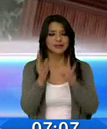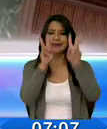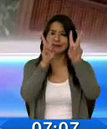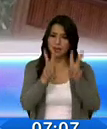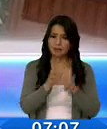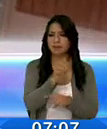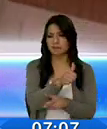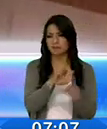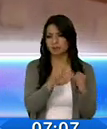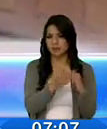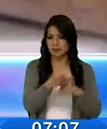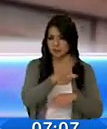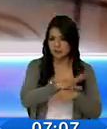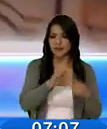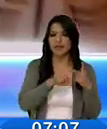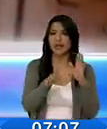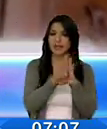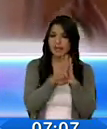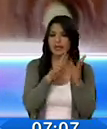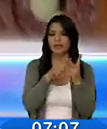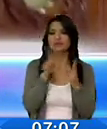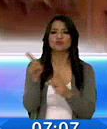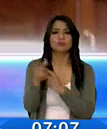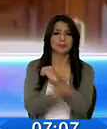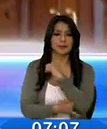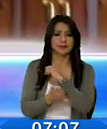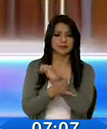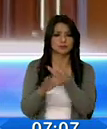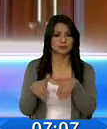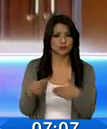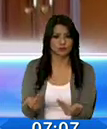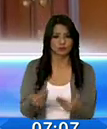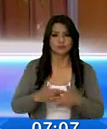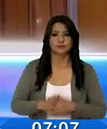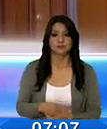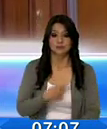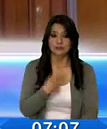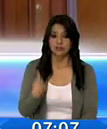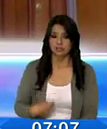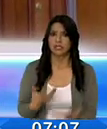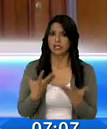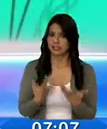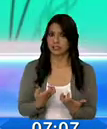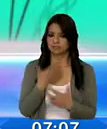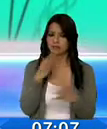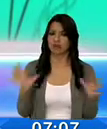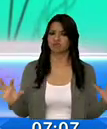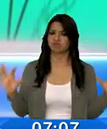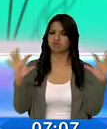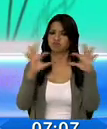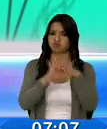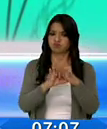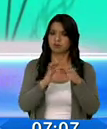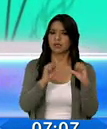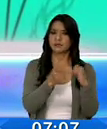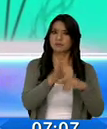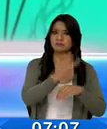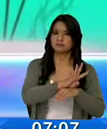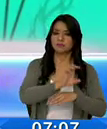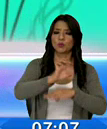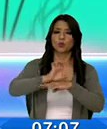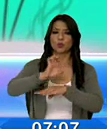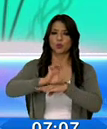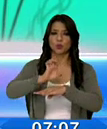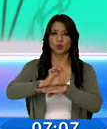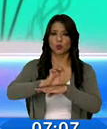legislativa implementadas por el país asiático. China desea mejorar los lazos con la Asamblea Nacional de Ecuador